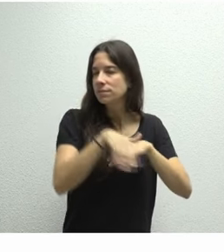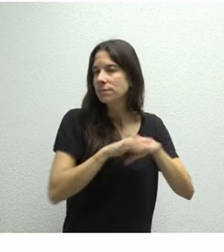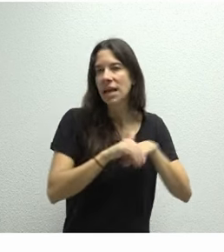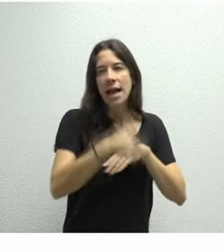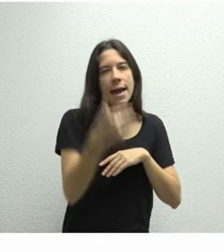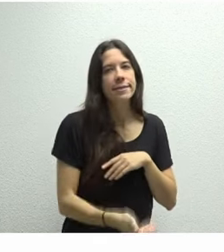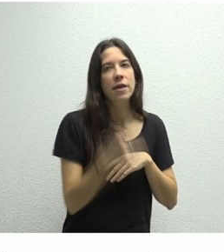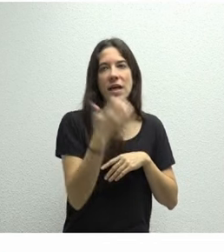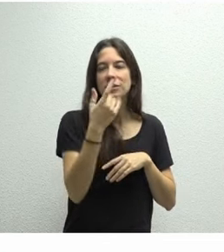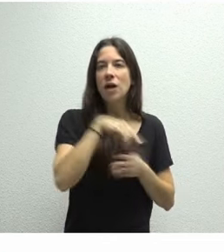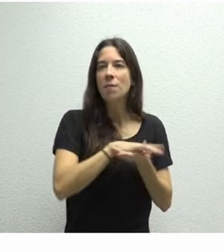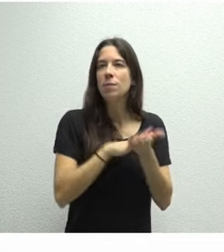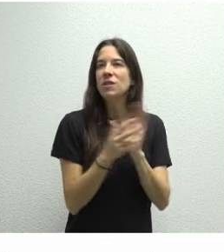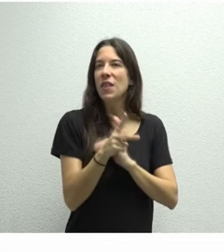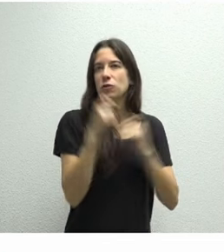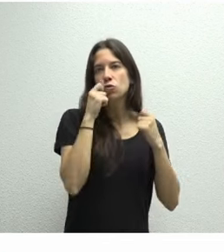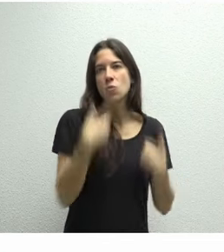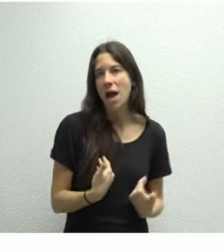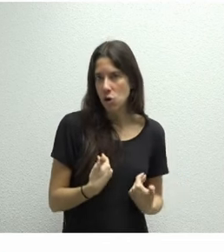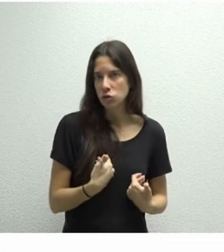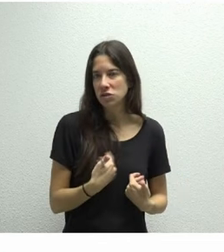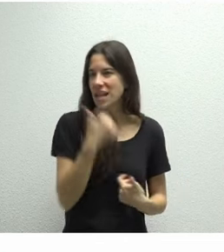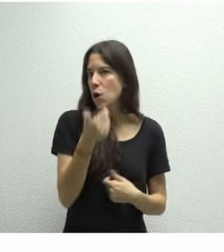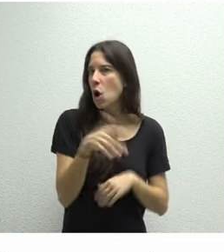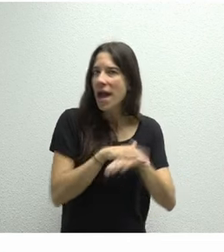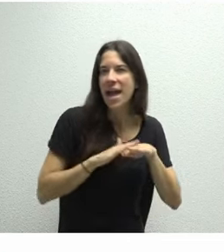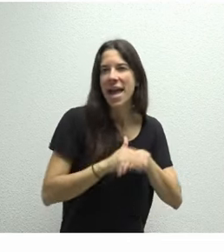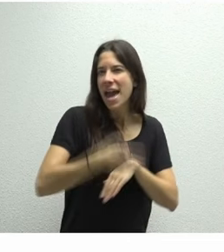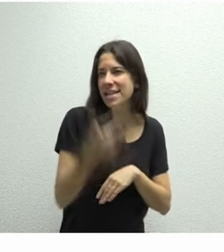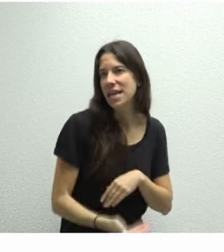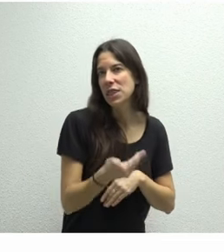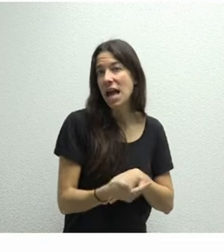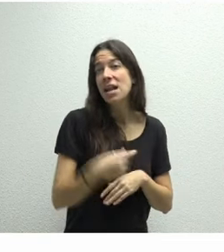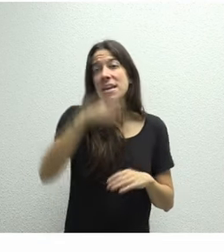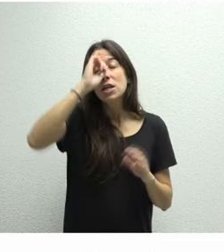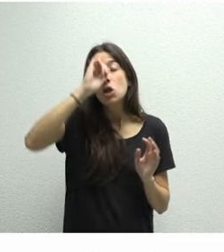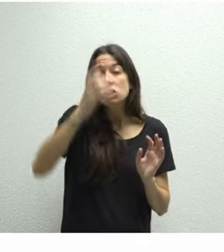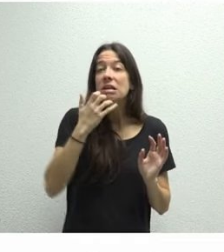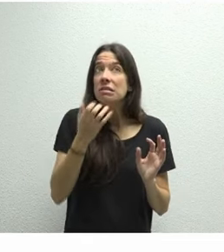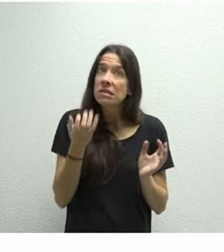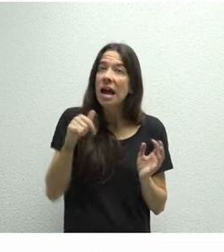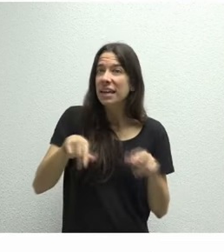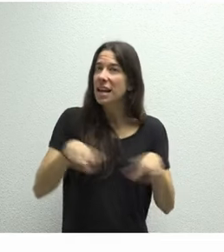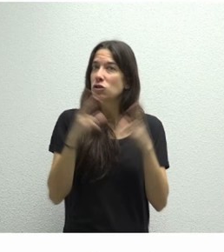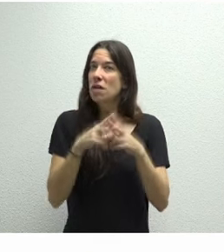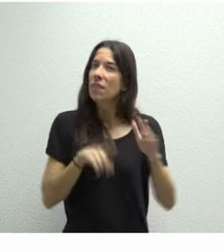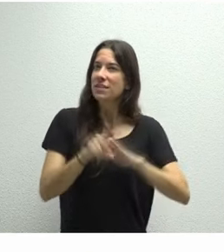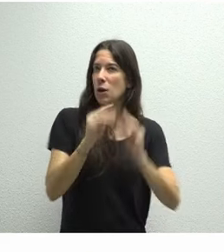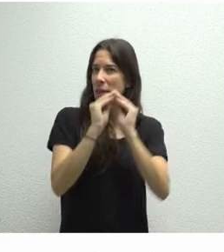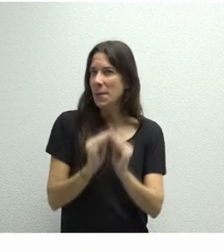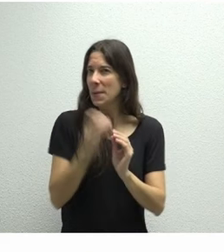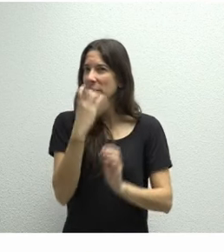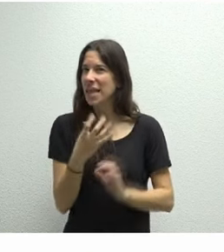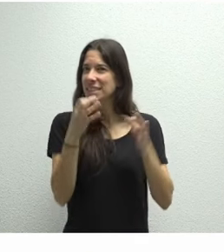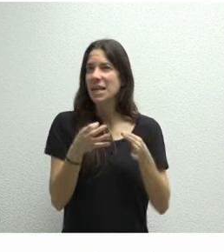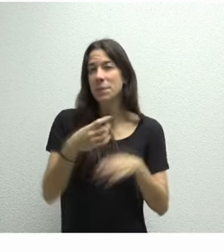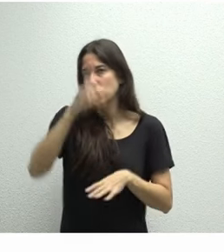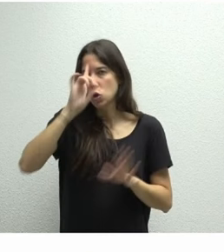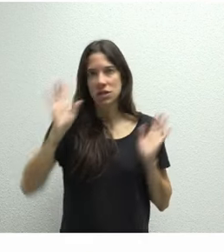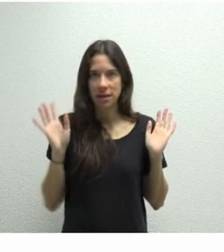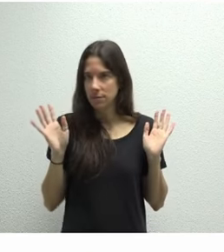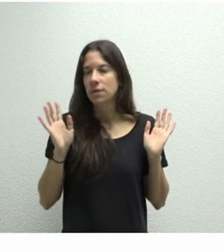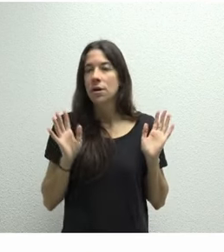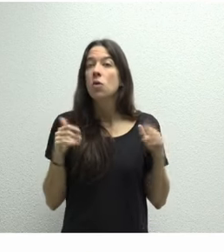hablamos de los derechos humanos y que no sé si siempre está bien desarrollar en nuestra sociedad que es la necesidad